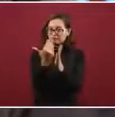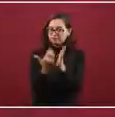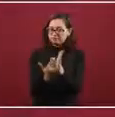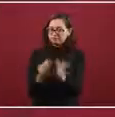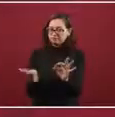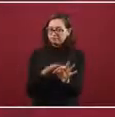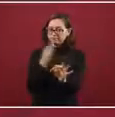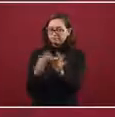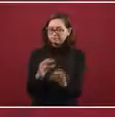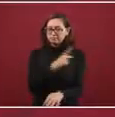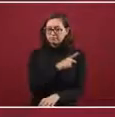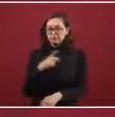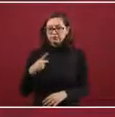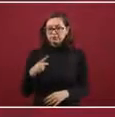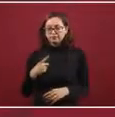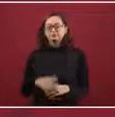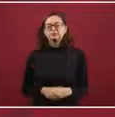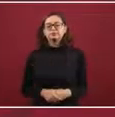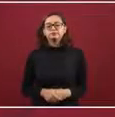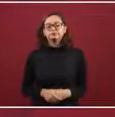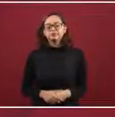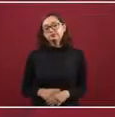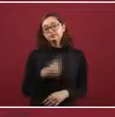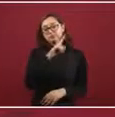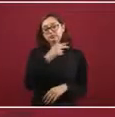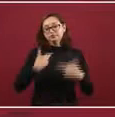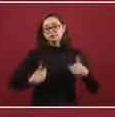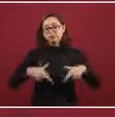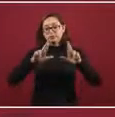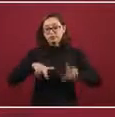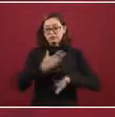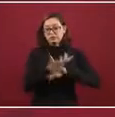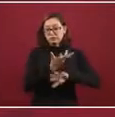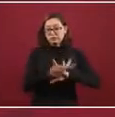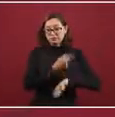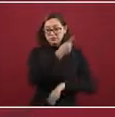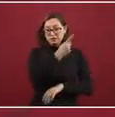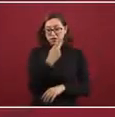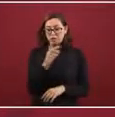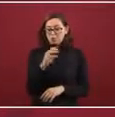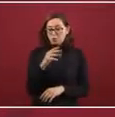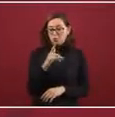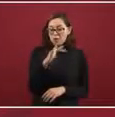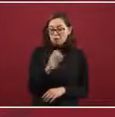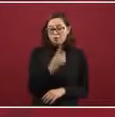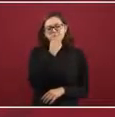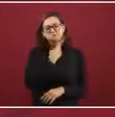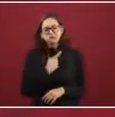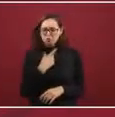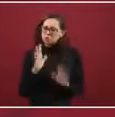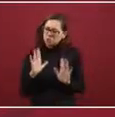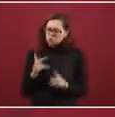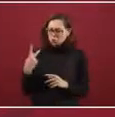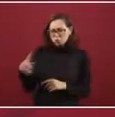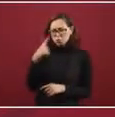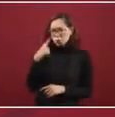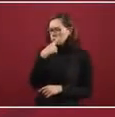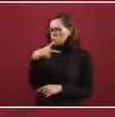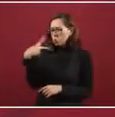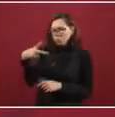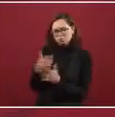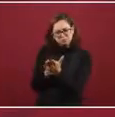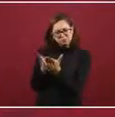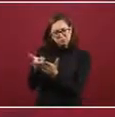Consecuentemente, el secretario de Estado me hizo saber que el gobierno de Estados Unidos respeta esas decisiones y los avances que hemos